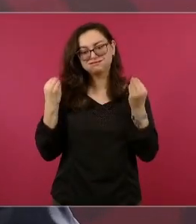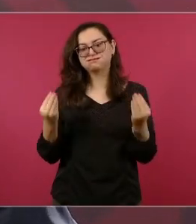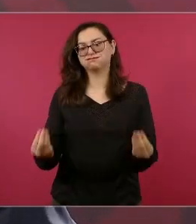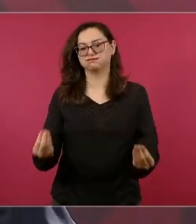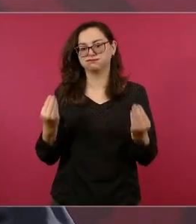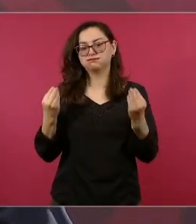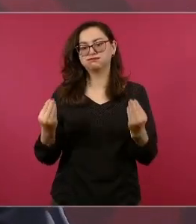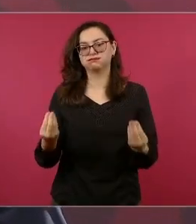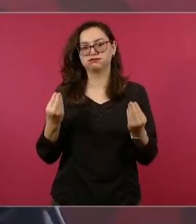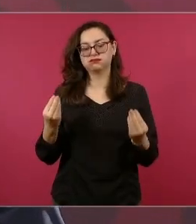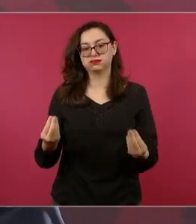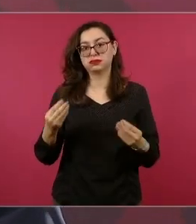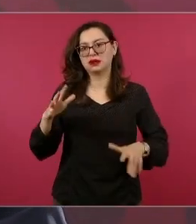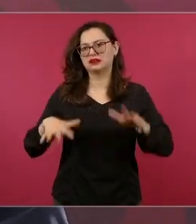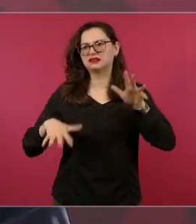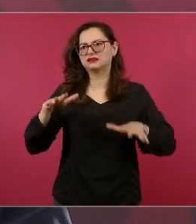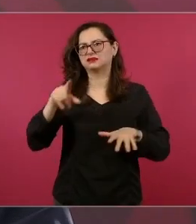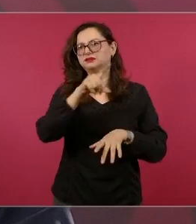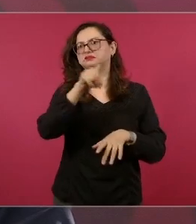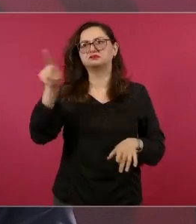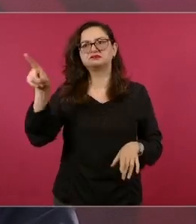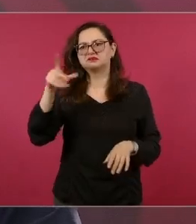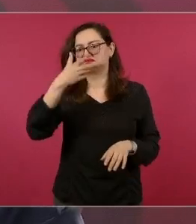pero sí